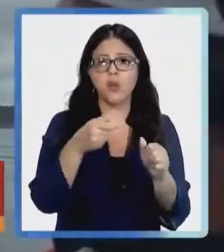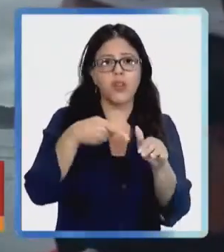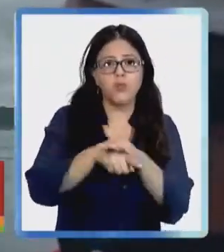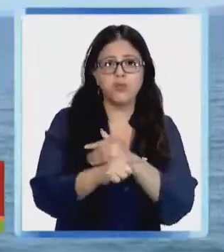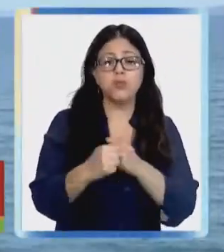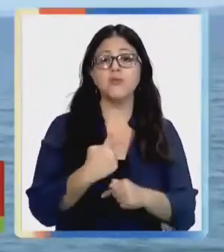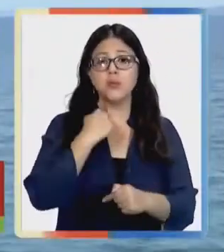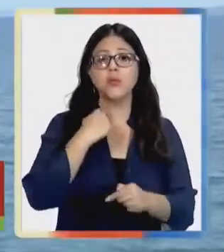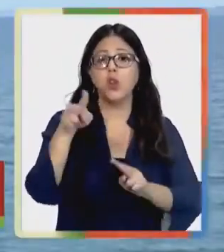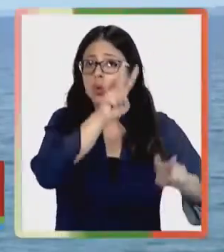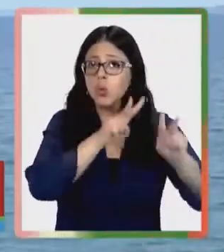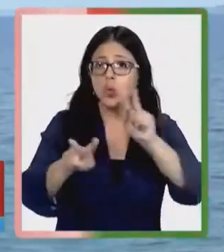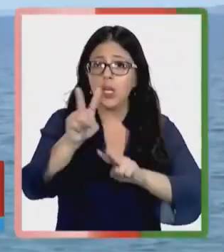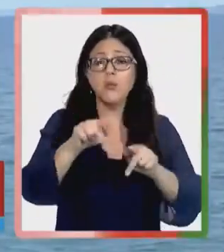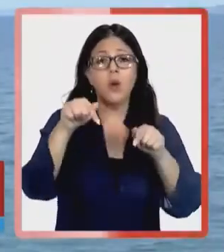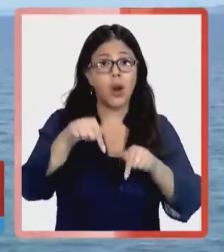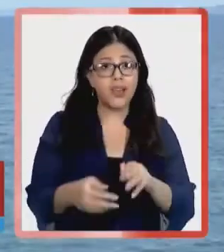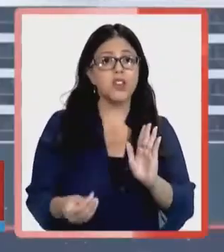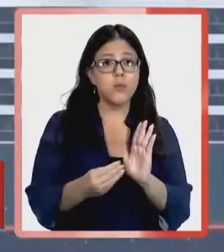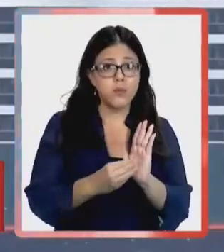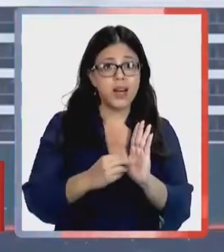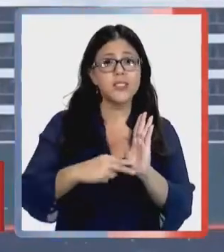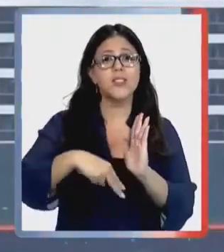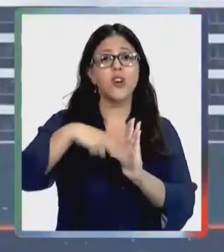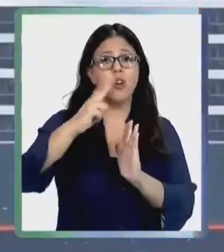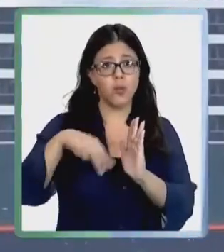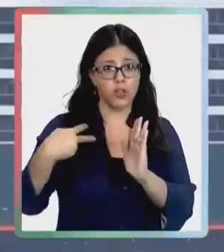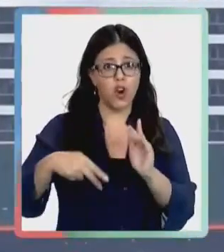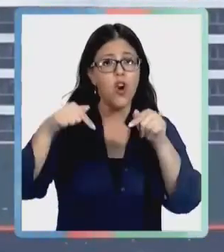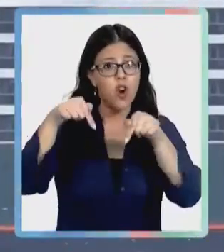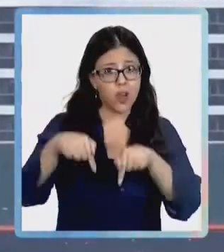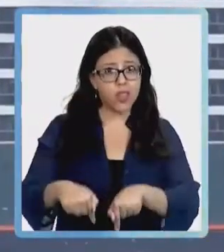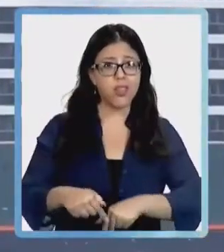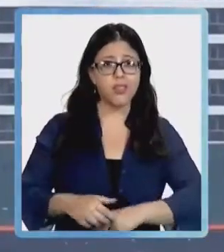zona. De esto y más les contamos hoy en Portavoz Noticias.